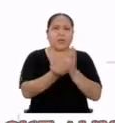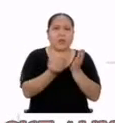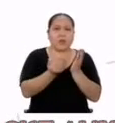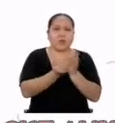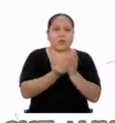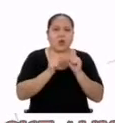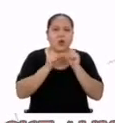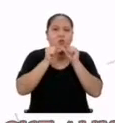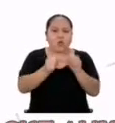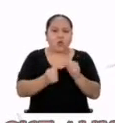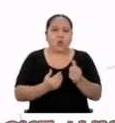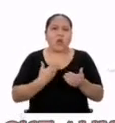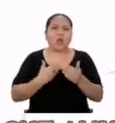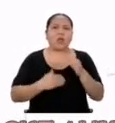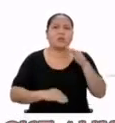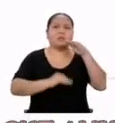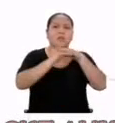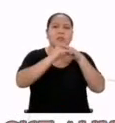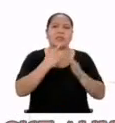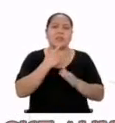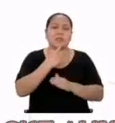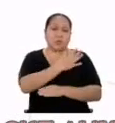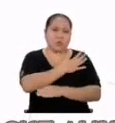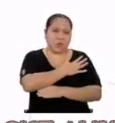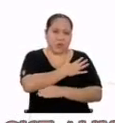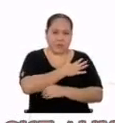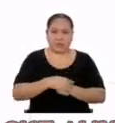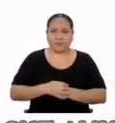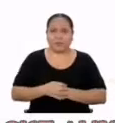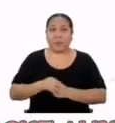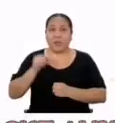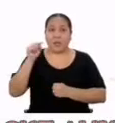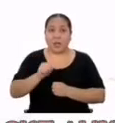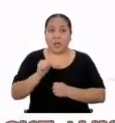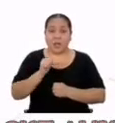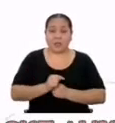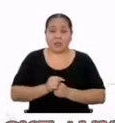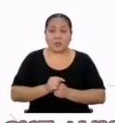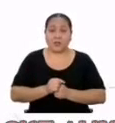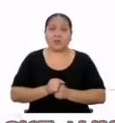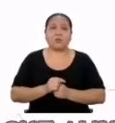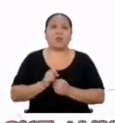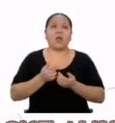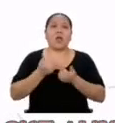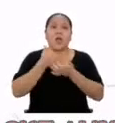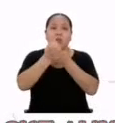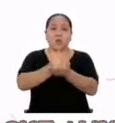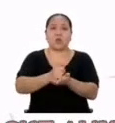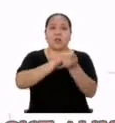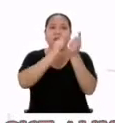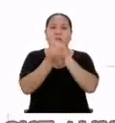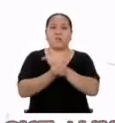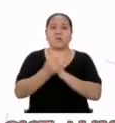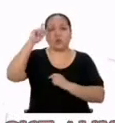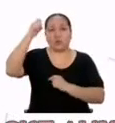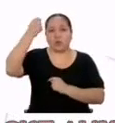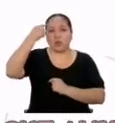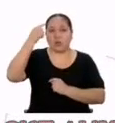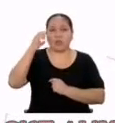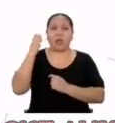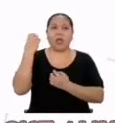educación superior. La educación acelera la transformación política, económica y social y brinda a las